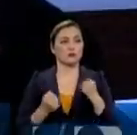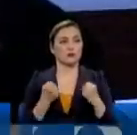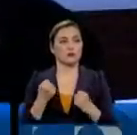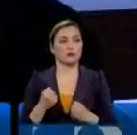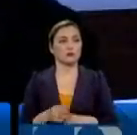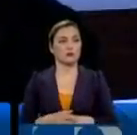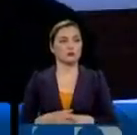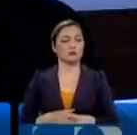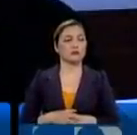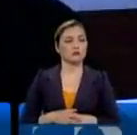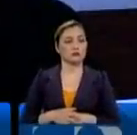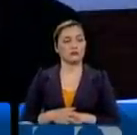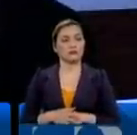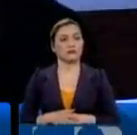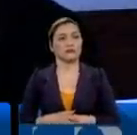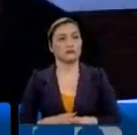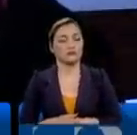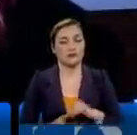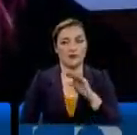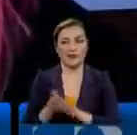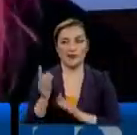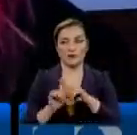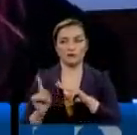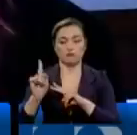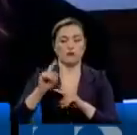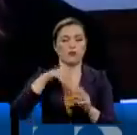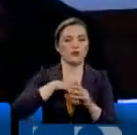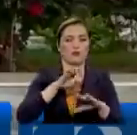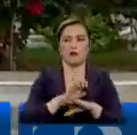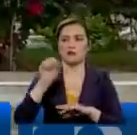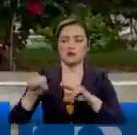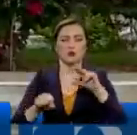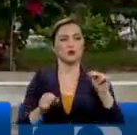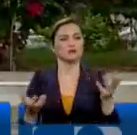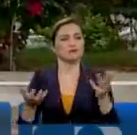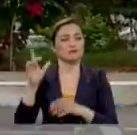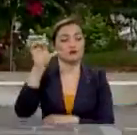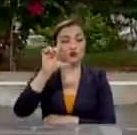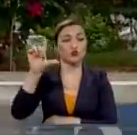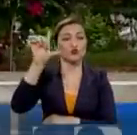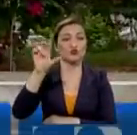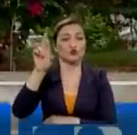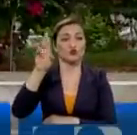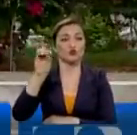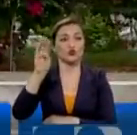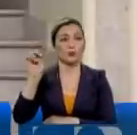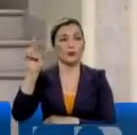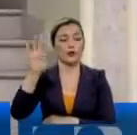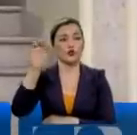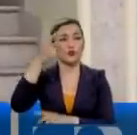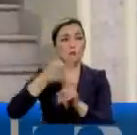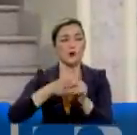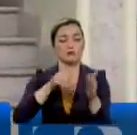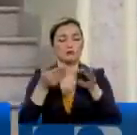constante de que probablemente salió del país, que si está, que no está. Este lunes, Roberto Malta cumplió un mes de